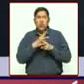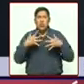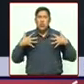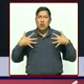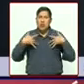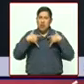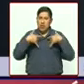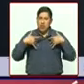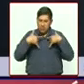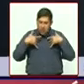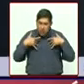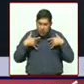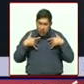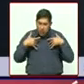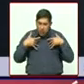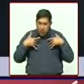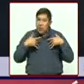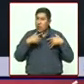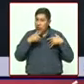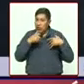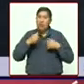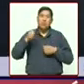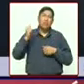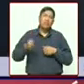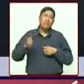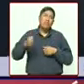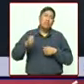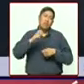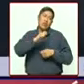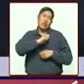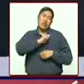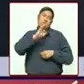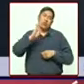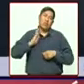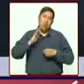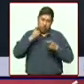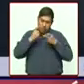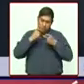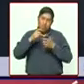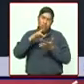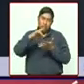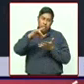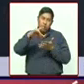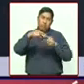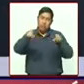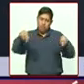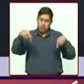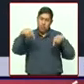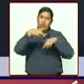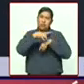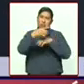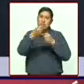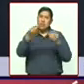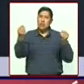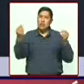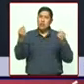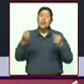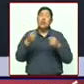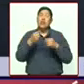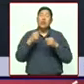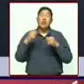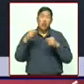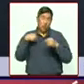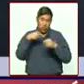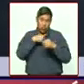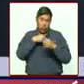de animales, por ejemplo? Son los magistrados del Tribunal Agroambiental, a quienes elegiremos junto a los magistrados del